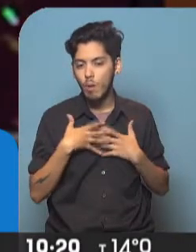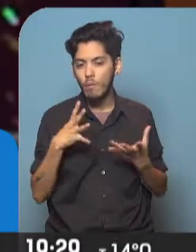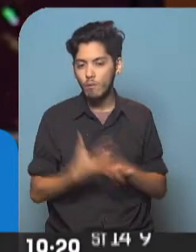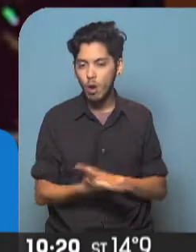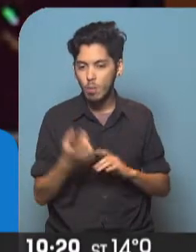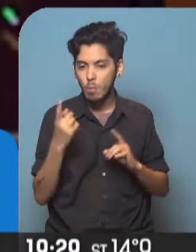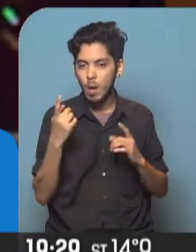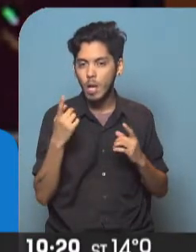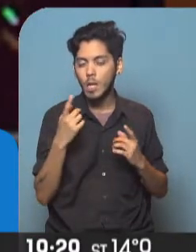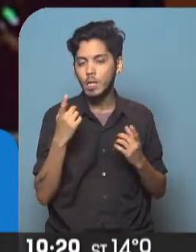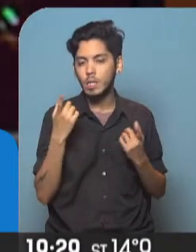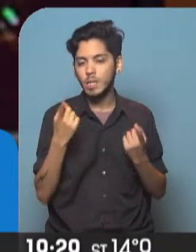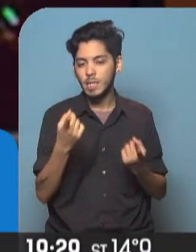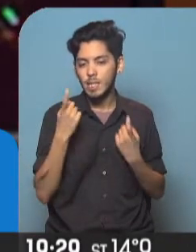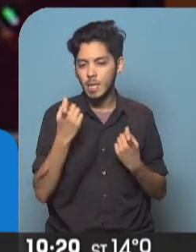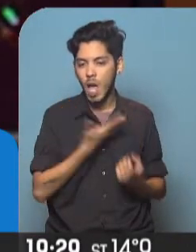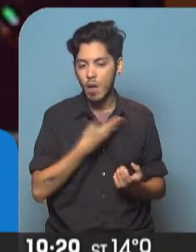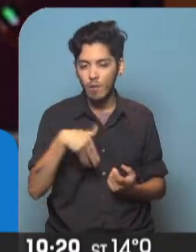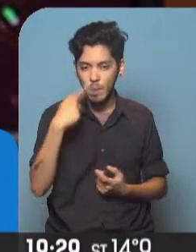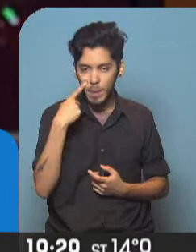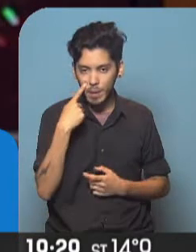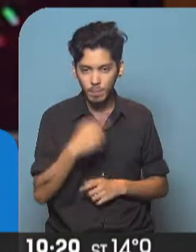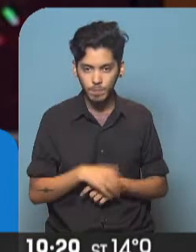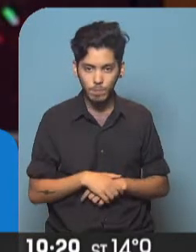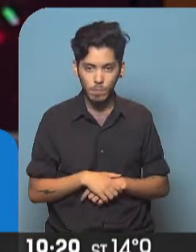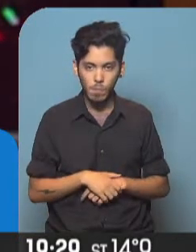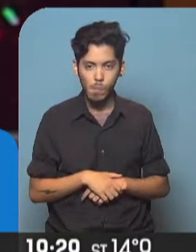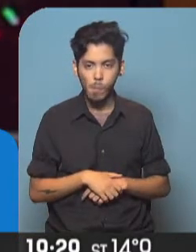sin recurrir al auxilio del fondo.